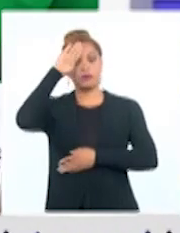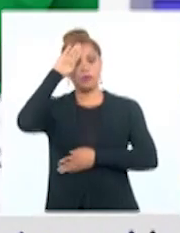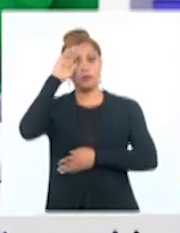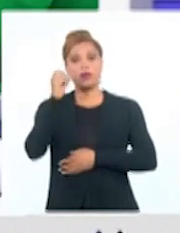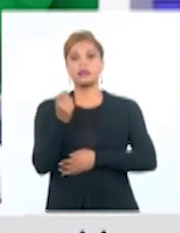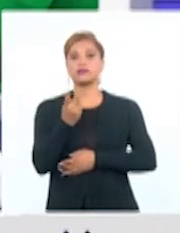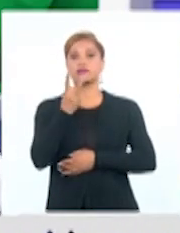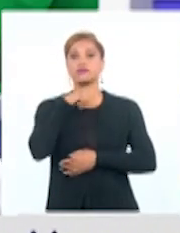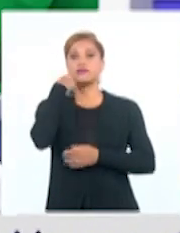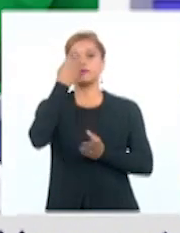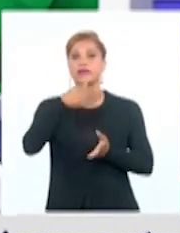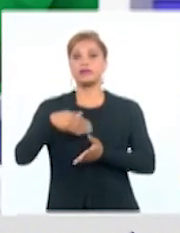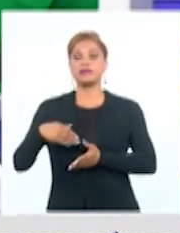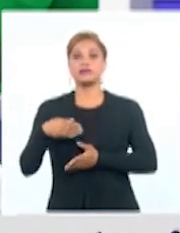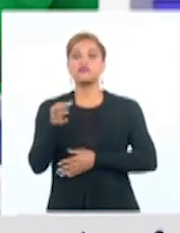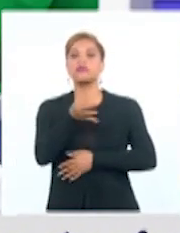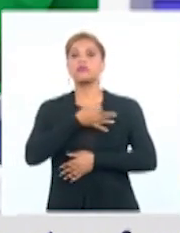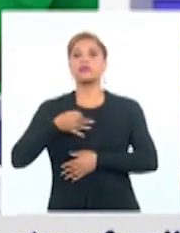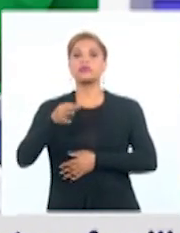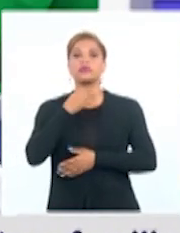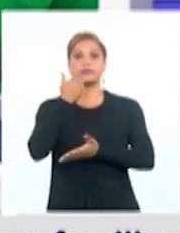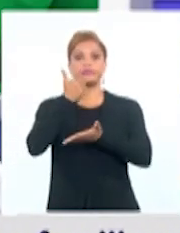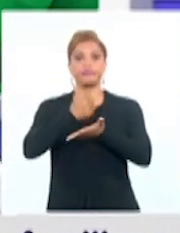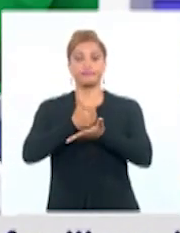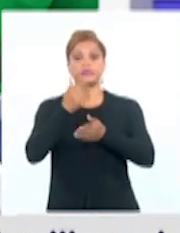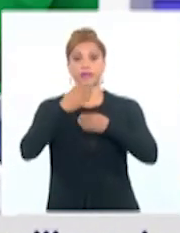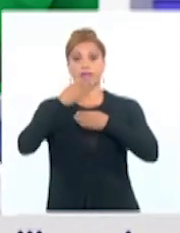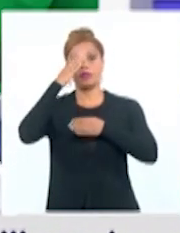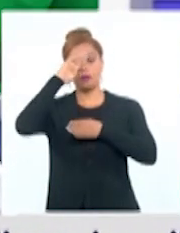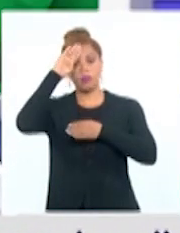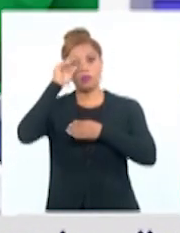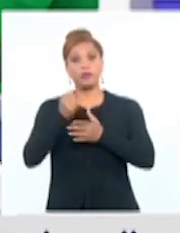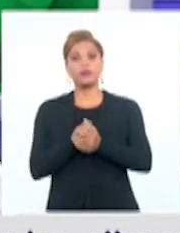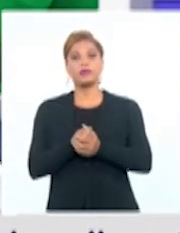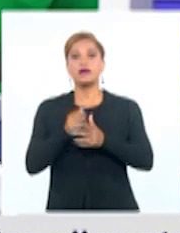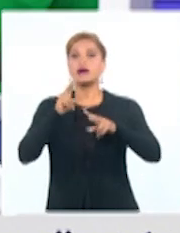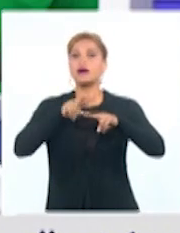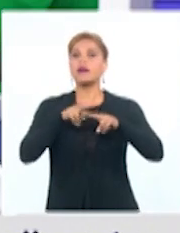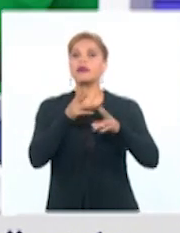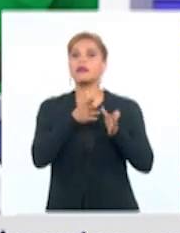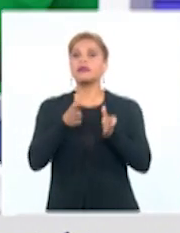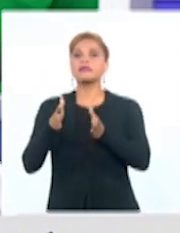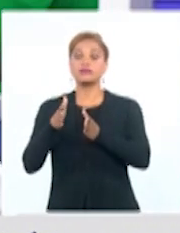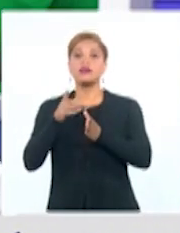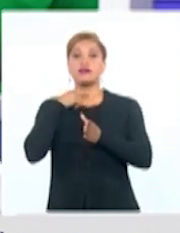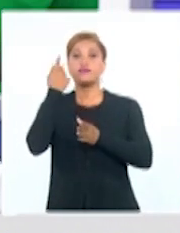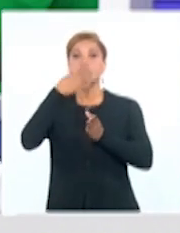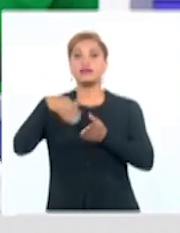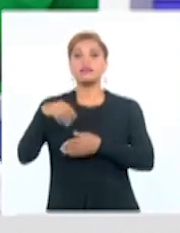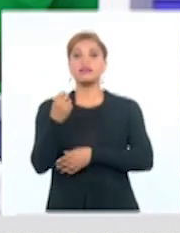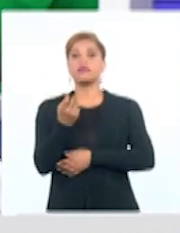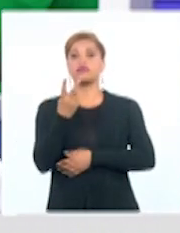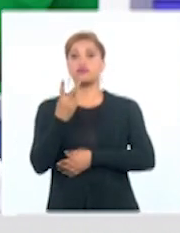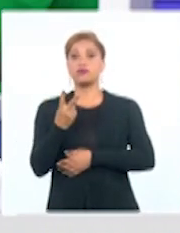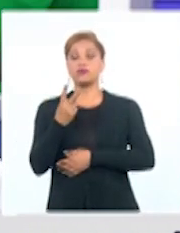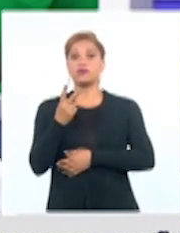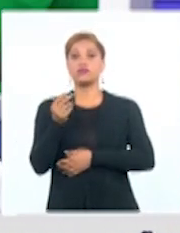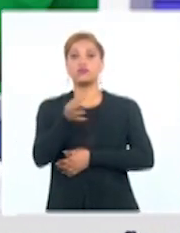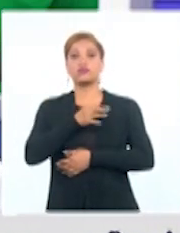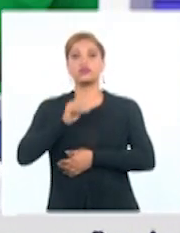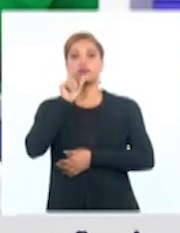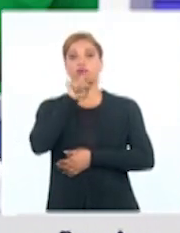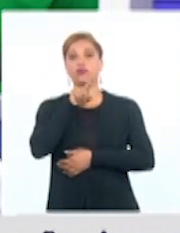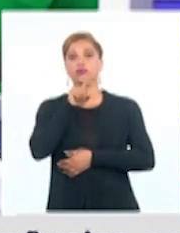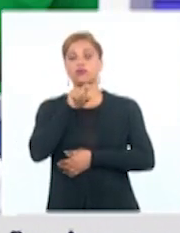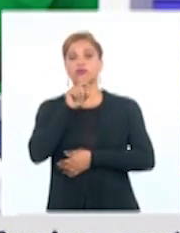personas que fallecen del municipio de Santiago de Cuba. En La Habana fallecen también 2 personas del Cotorro y